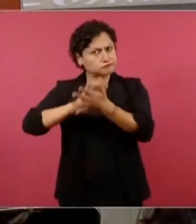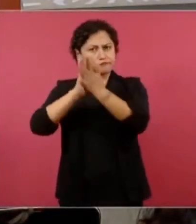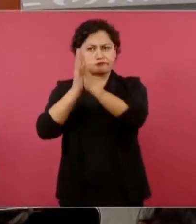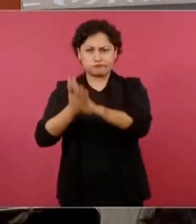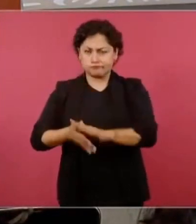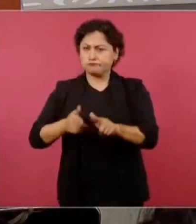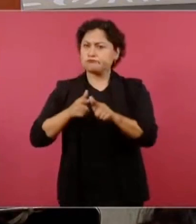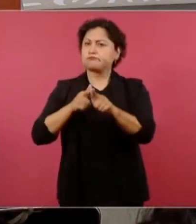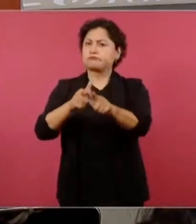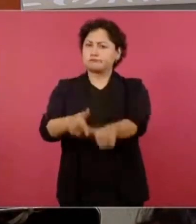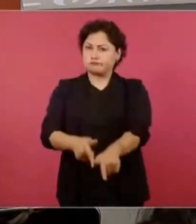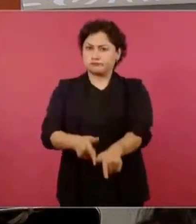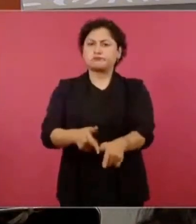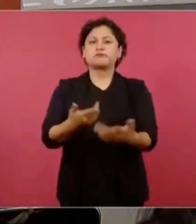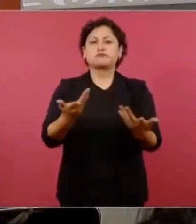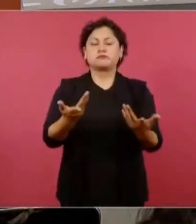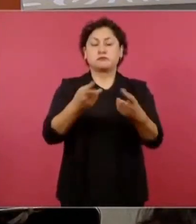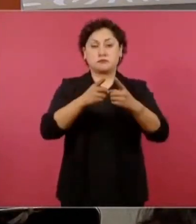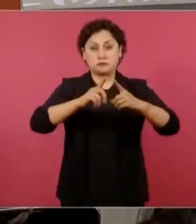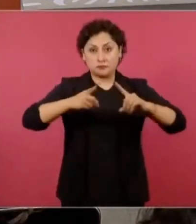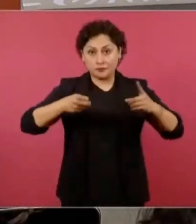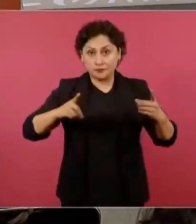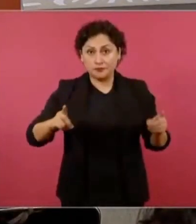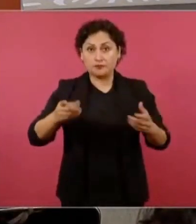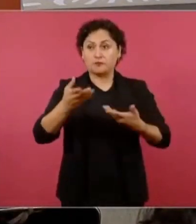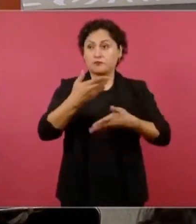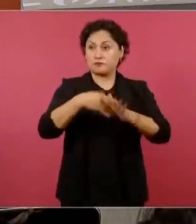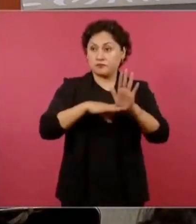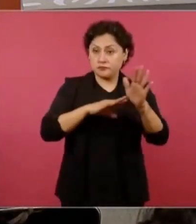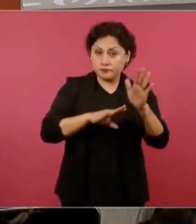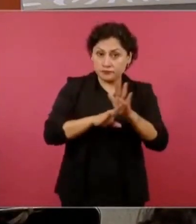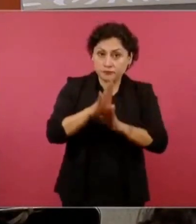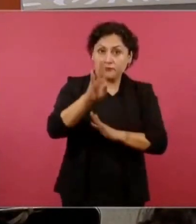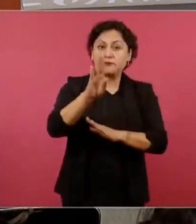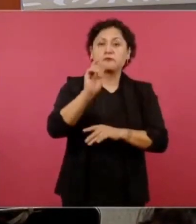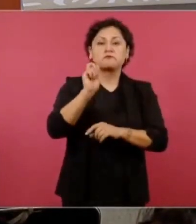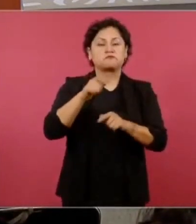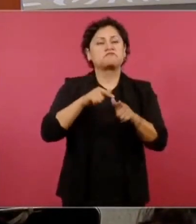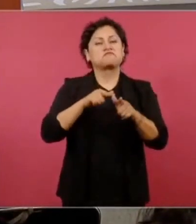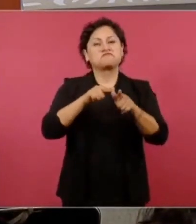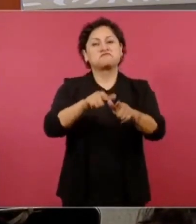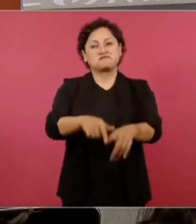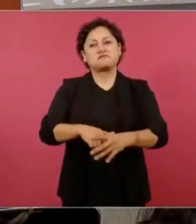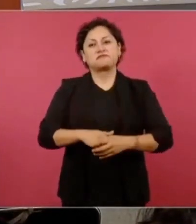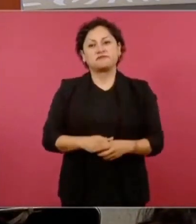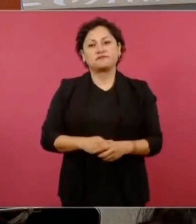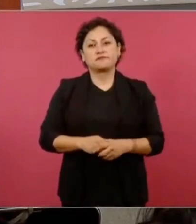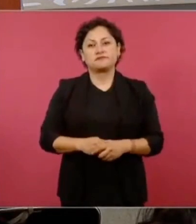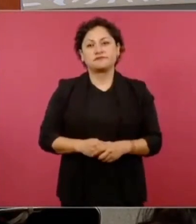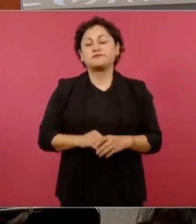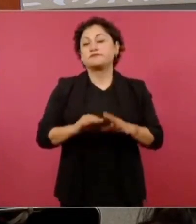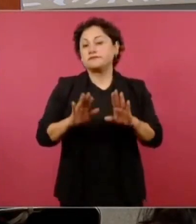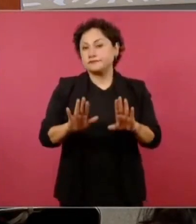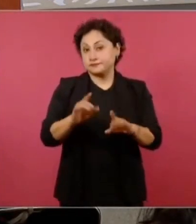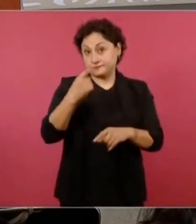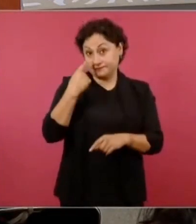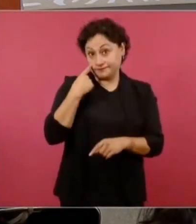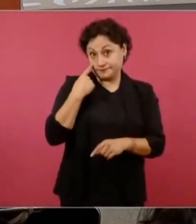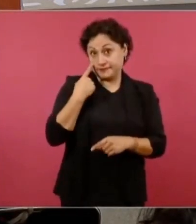va a seguir el desarrollo, que no es lo mismo que